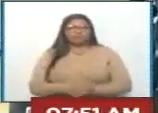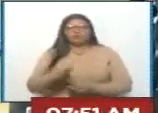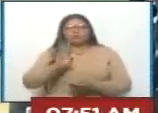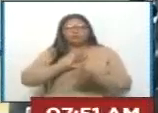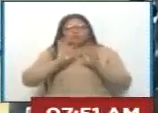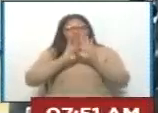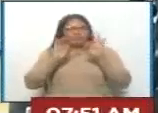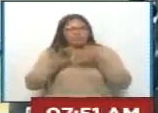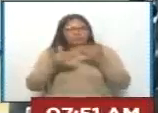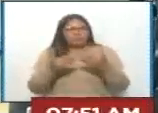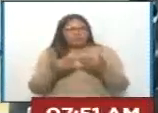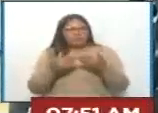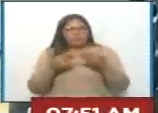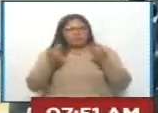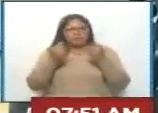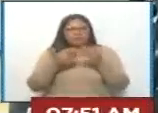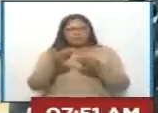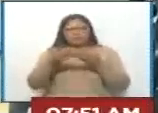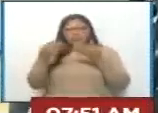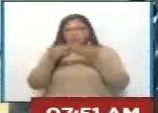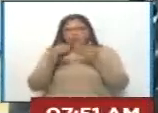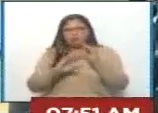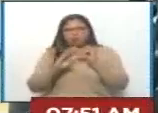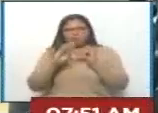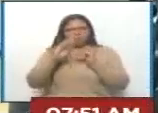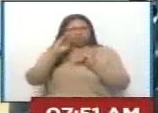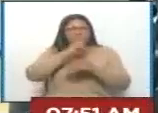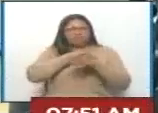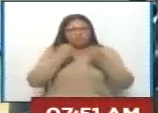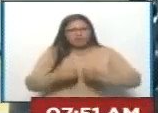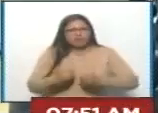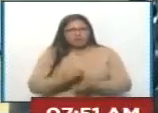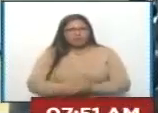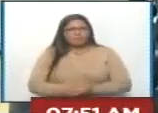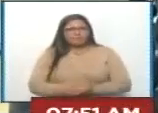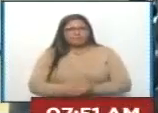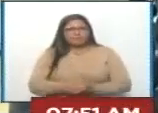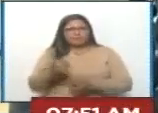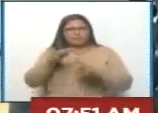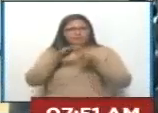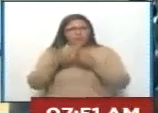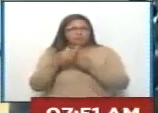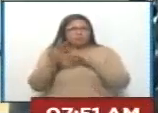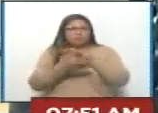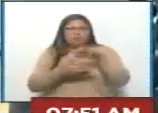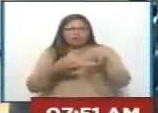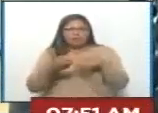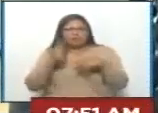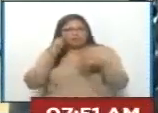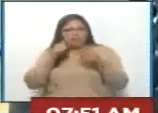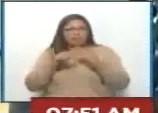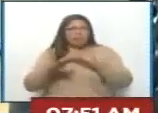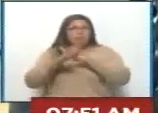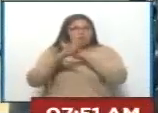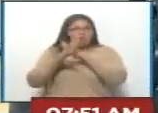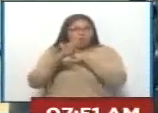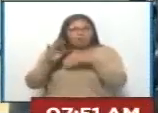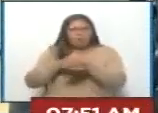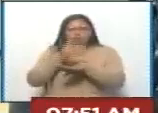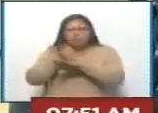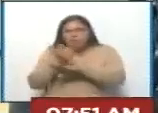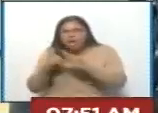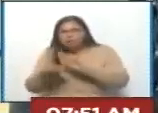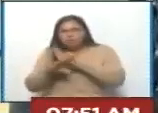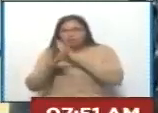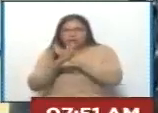venezolana. El precio del dólar ha aumentado. Y ese es un problema que se desprende del bloqueo y de la